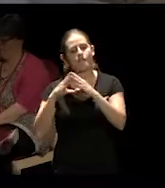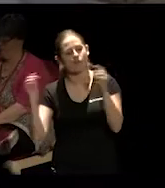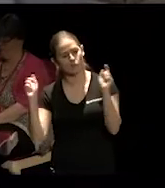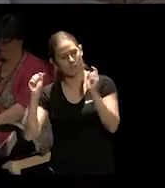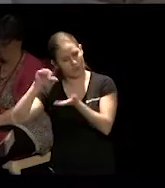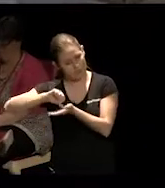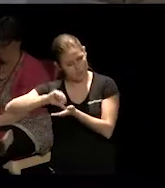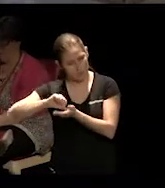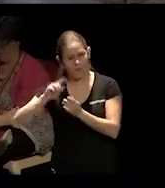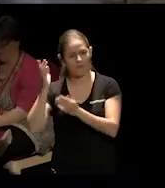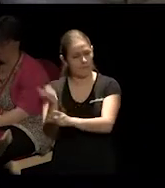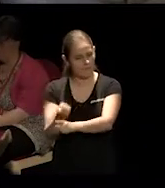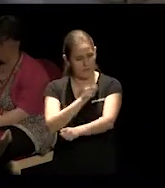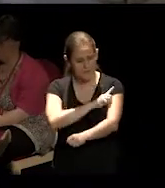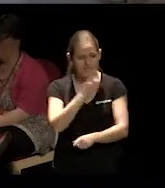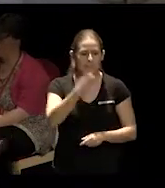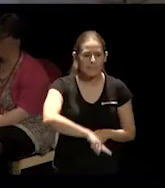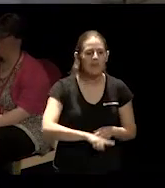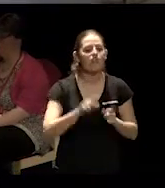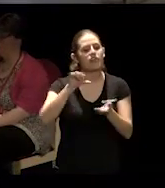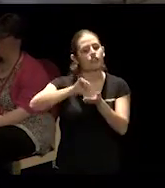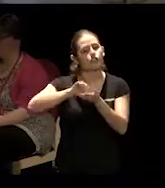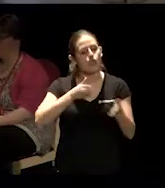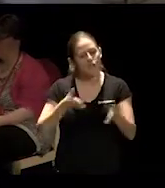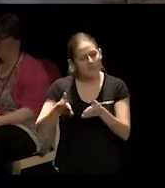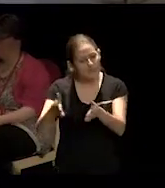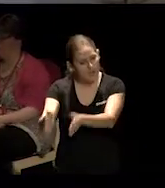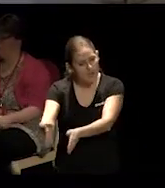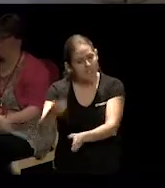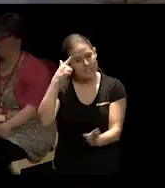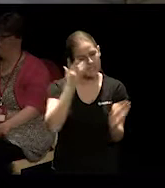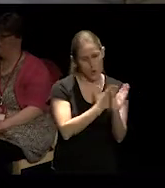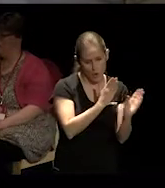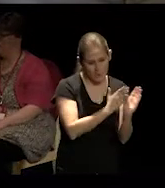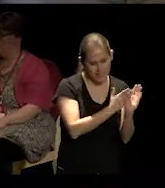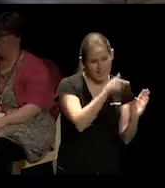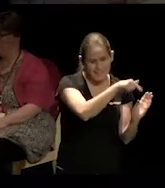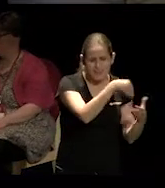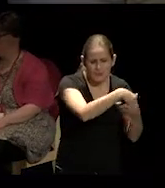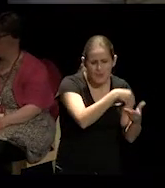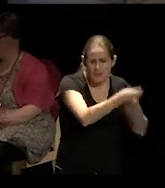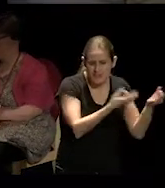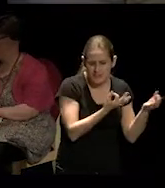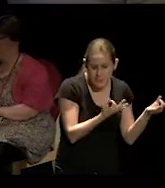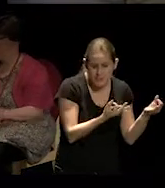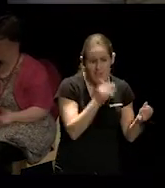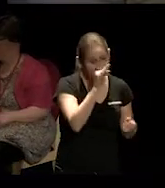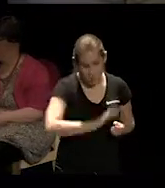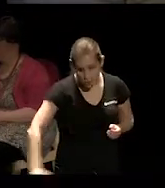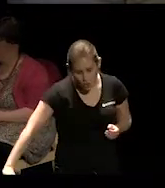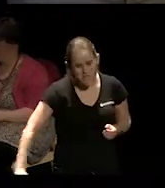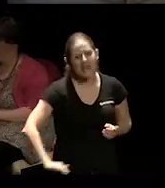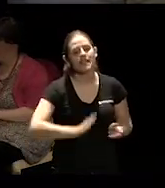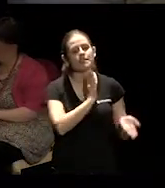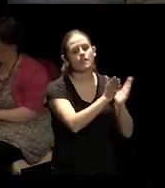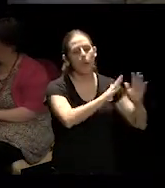Física, en el Centro de Orientación e Investigación Psicológica, enseñando psicomotricidad a niños, en la